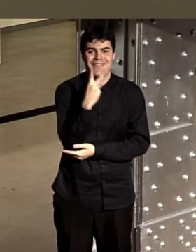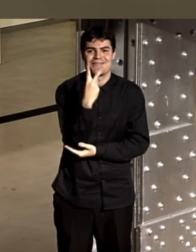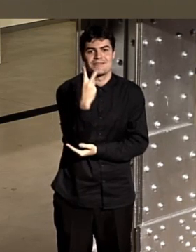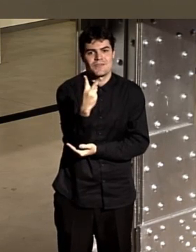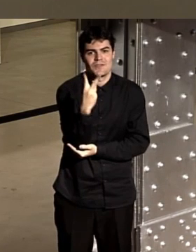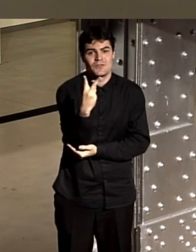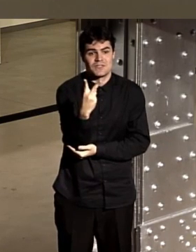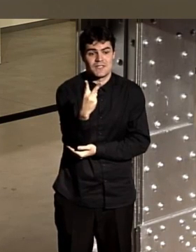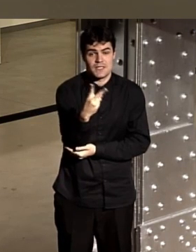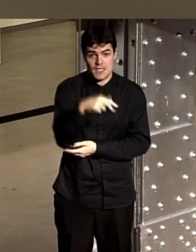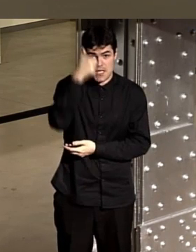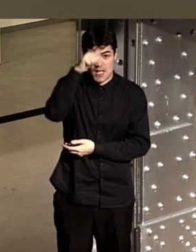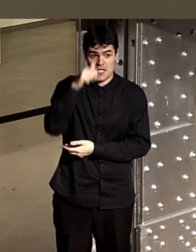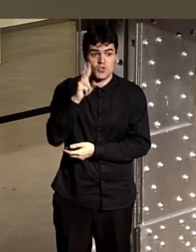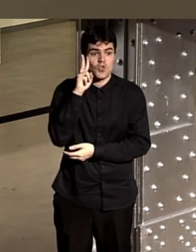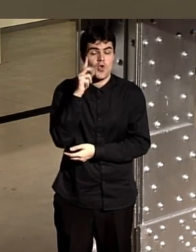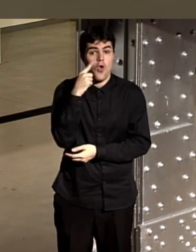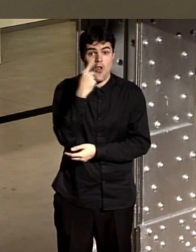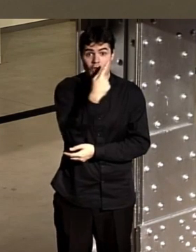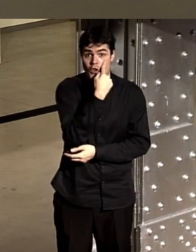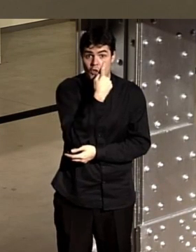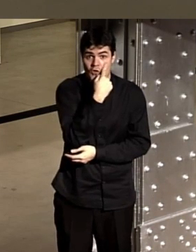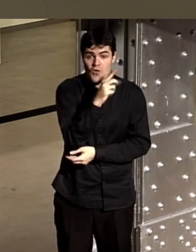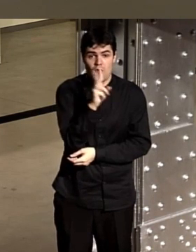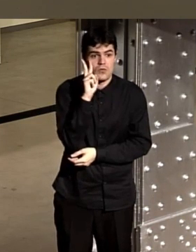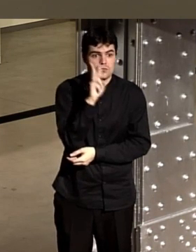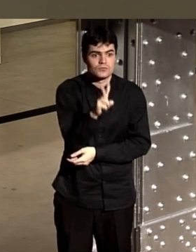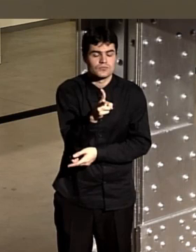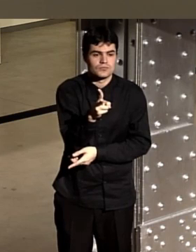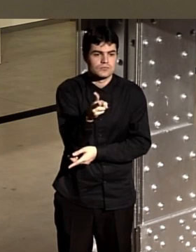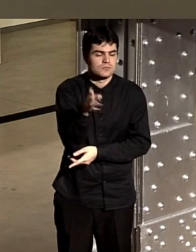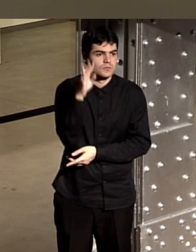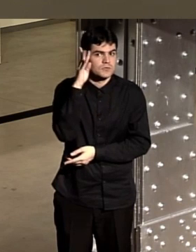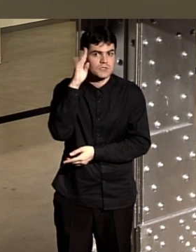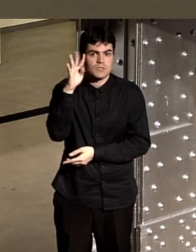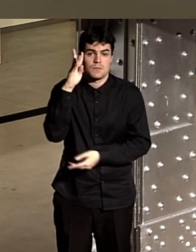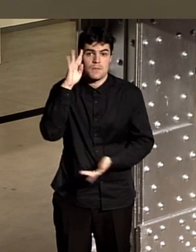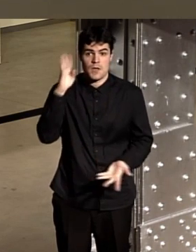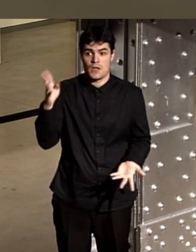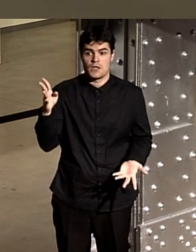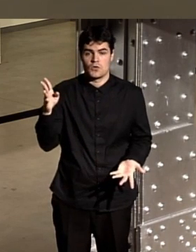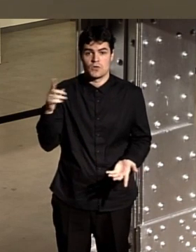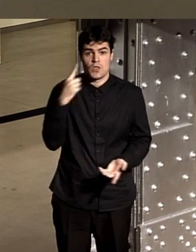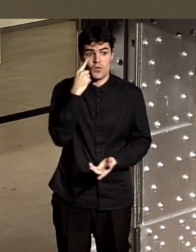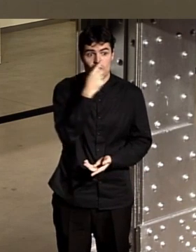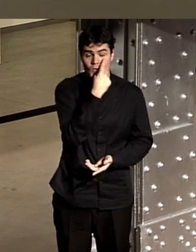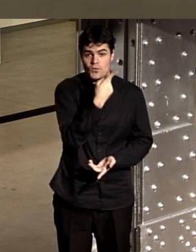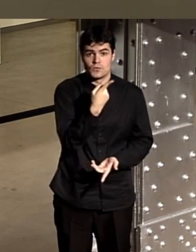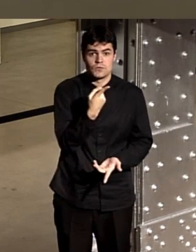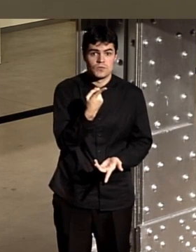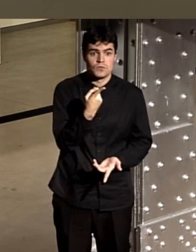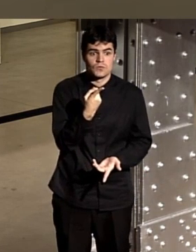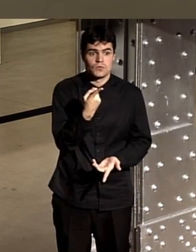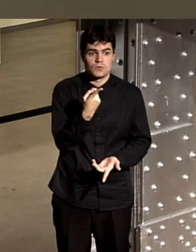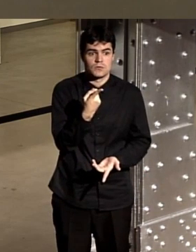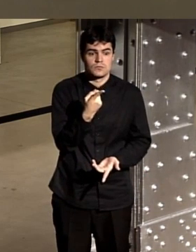la del niño, pero los ojos del niño. Yo me imagino que tú esos ojos, que eres ese